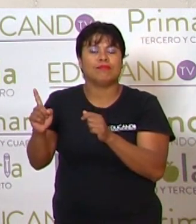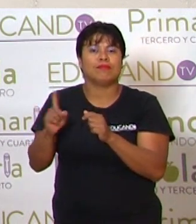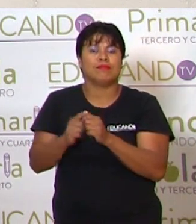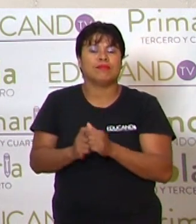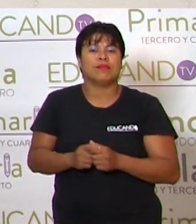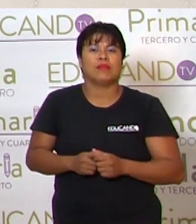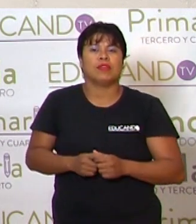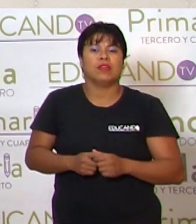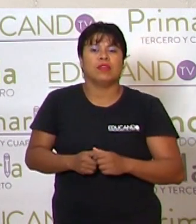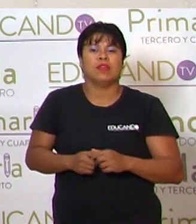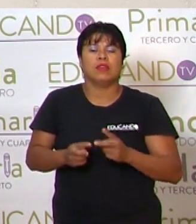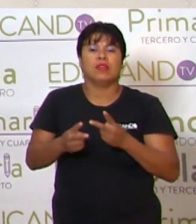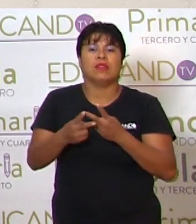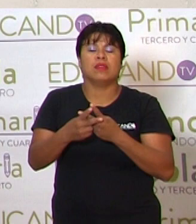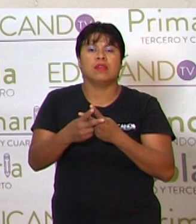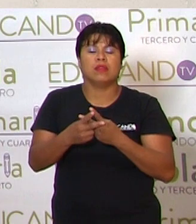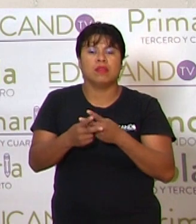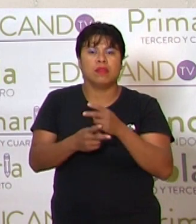un